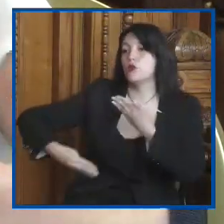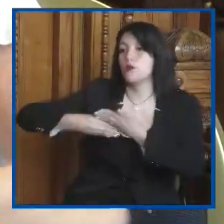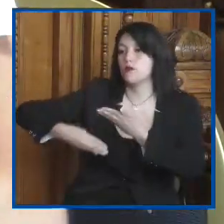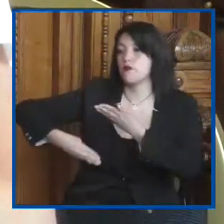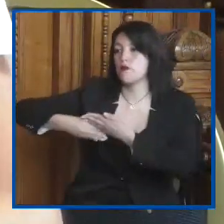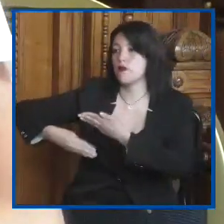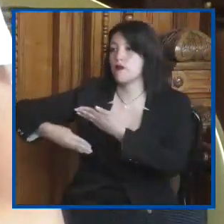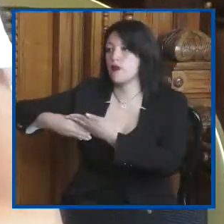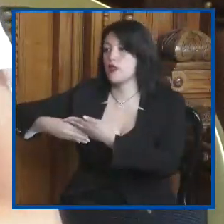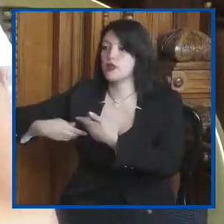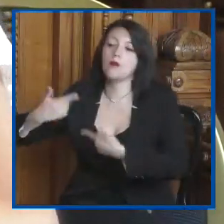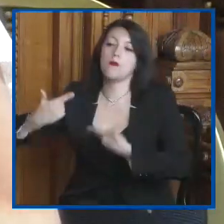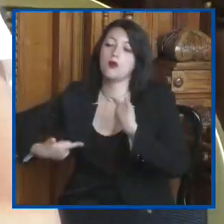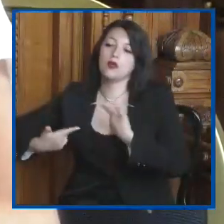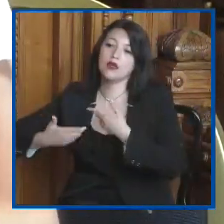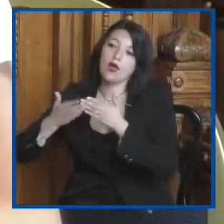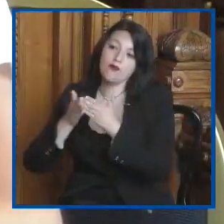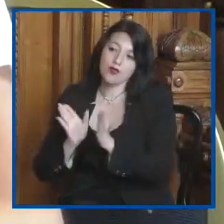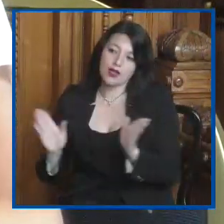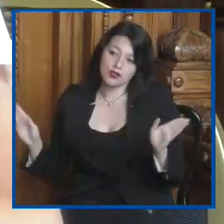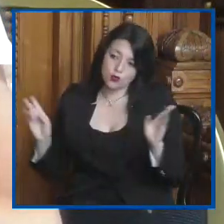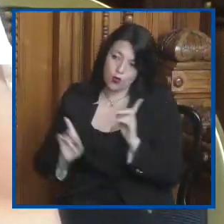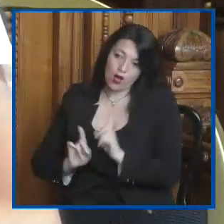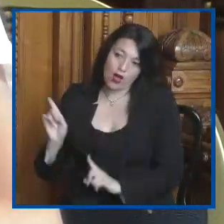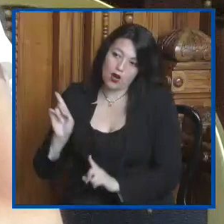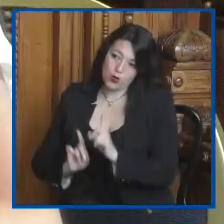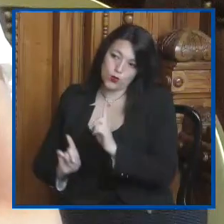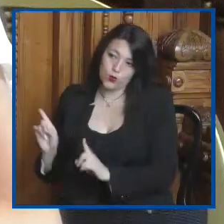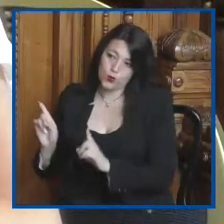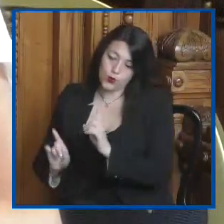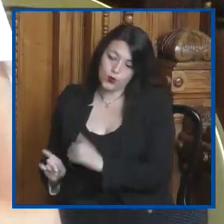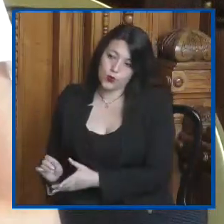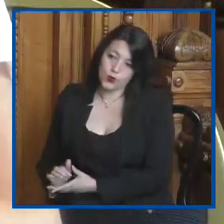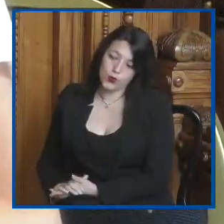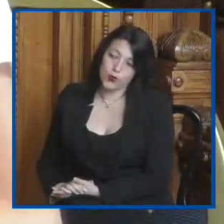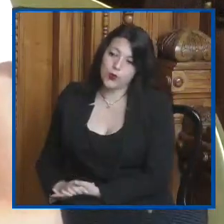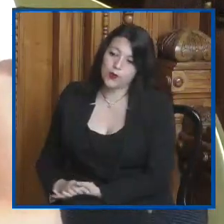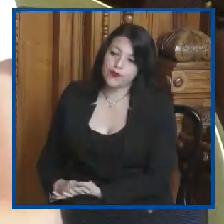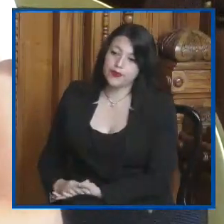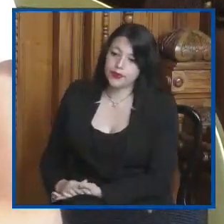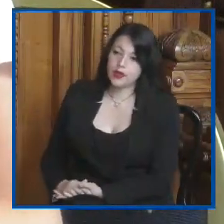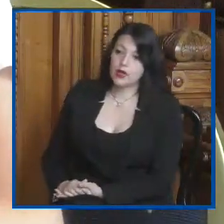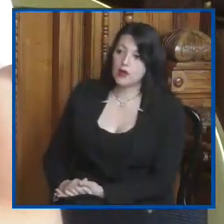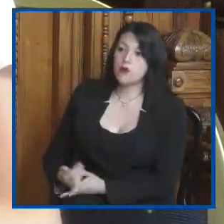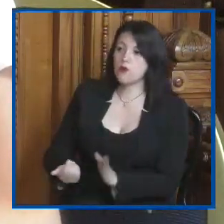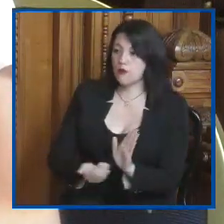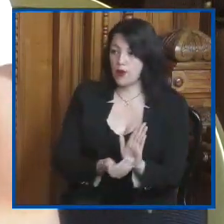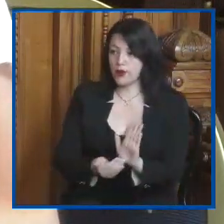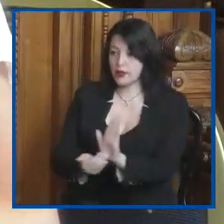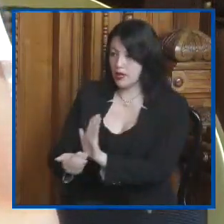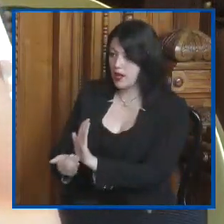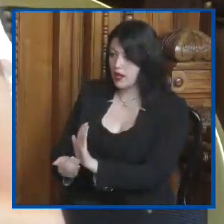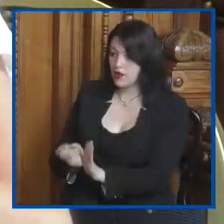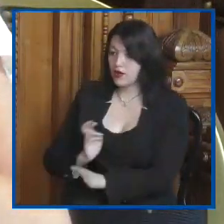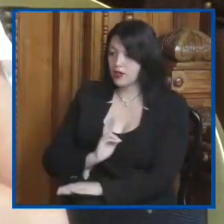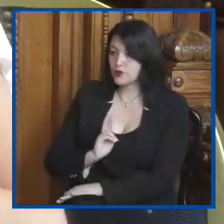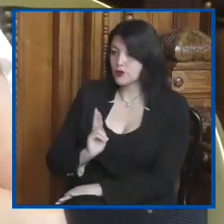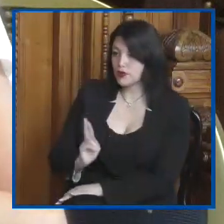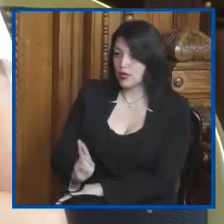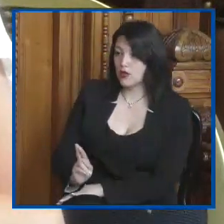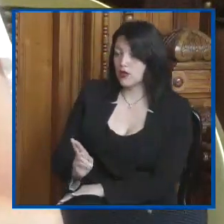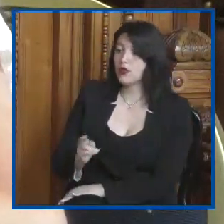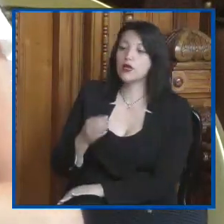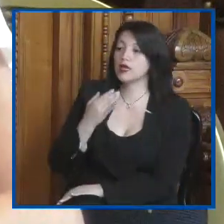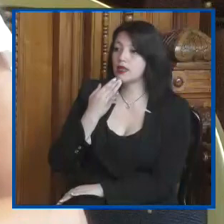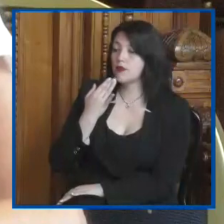esta política de justicia abierta. Somos algunos, pero la idea es con esto y mostrar los resultados, el hecho de